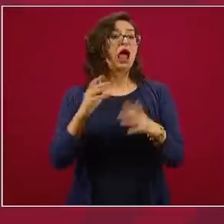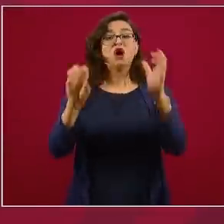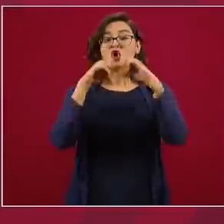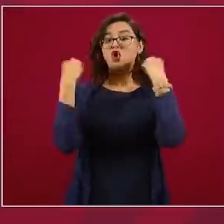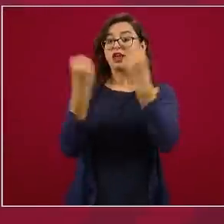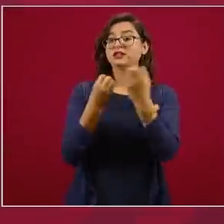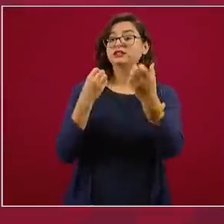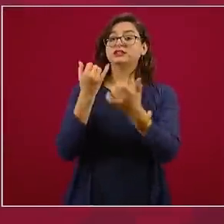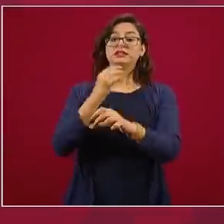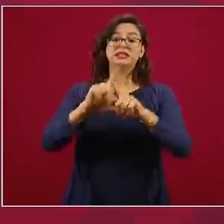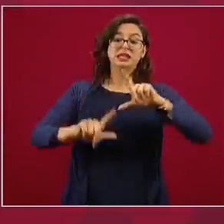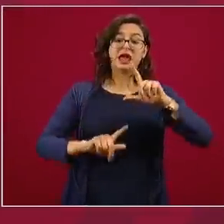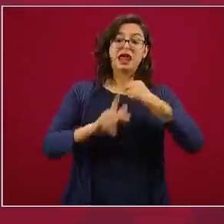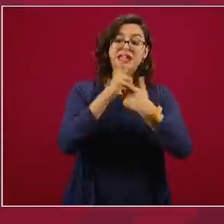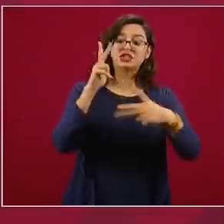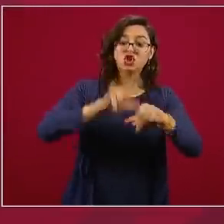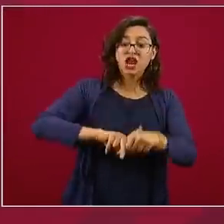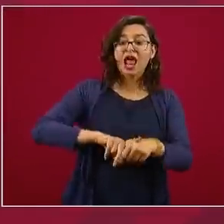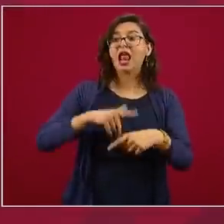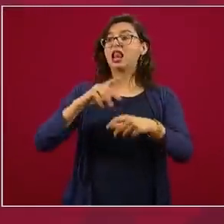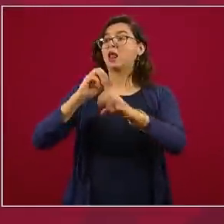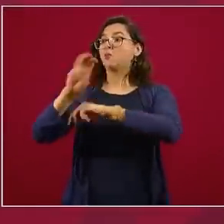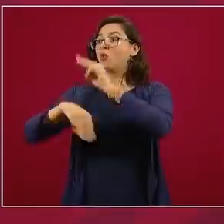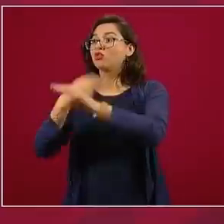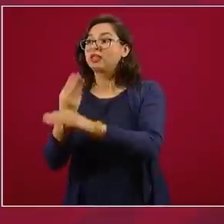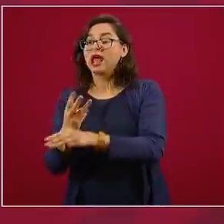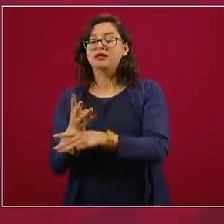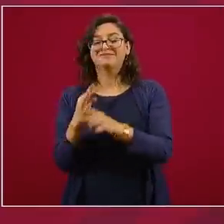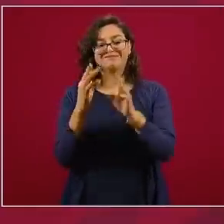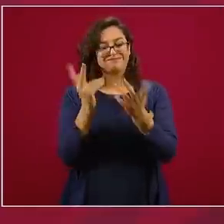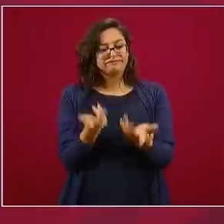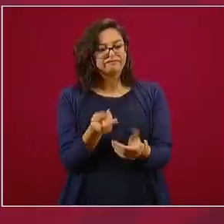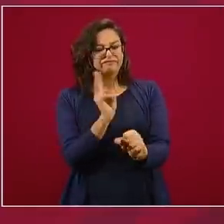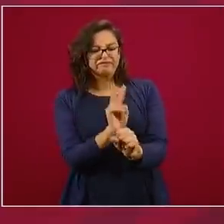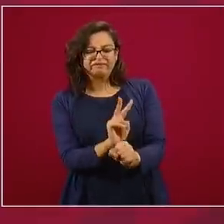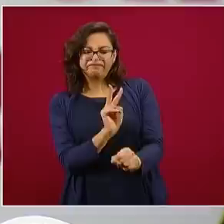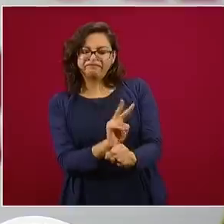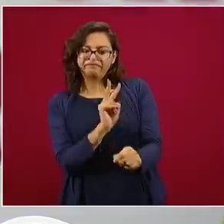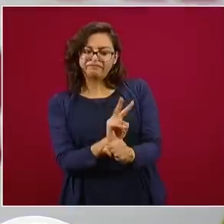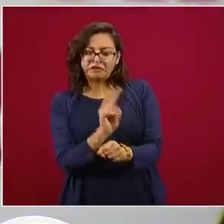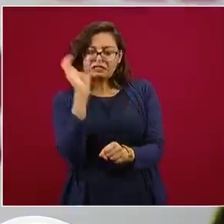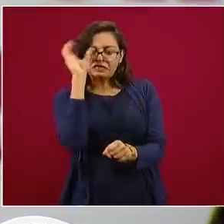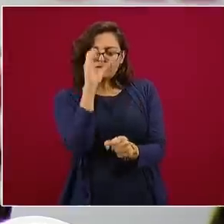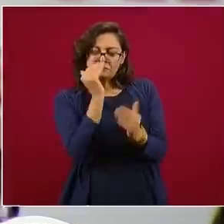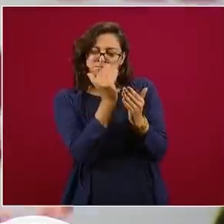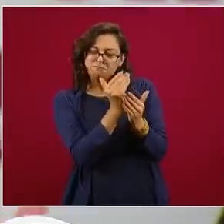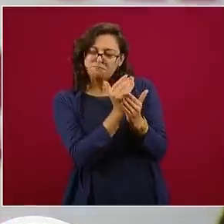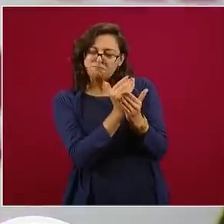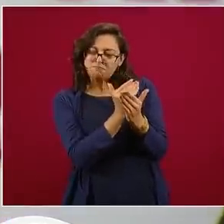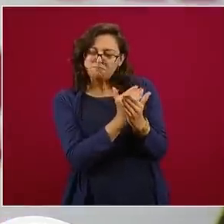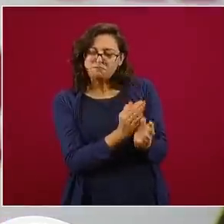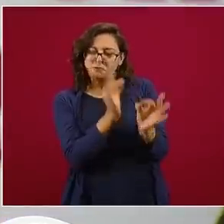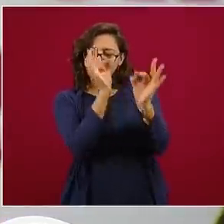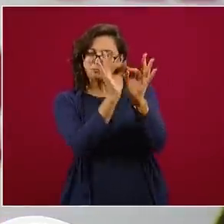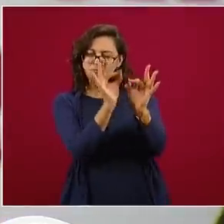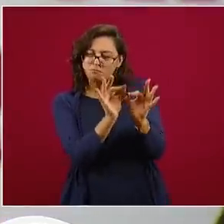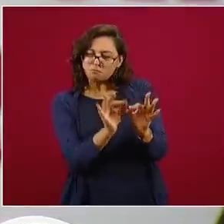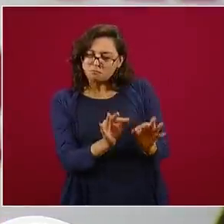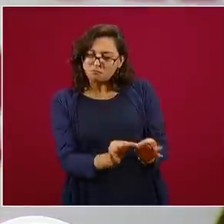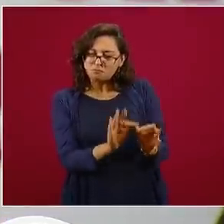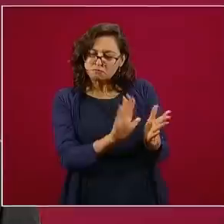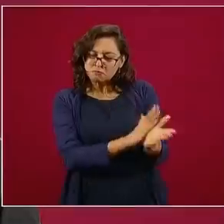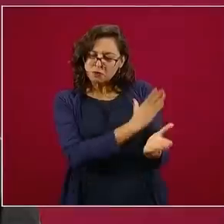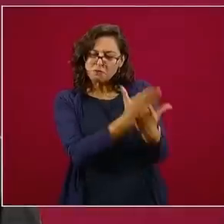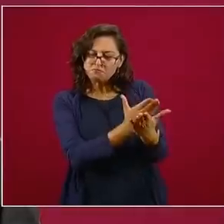como mundiales, que vigilan el correcto cumplimiento de la investigación científica, la solidez de la